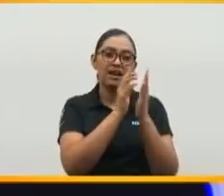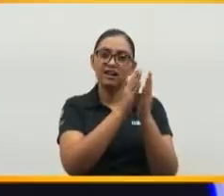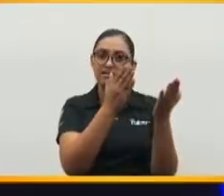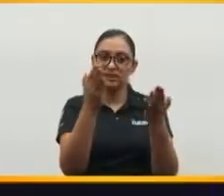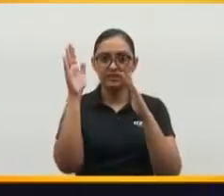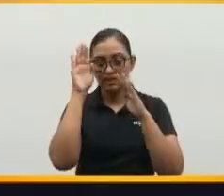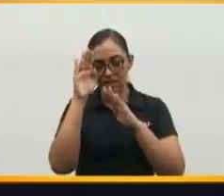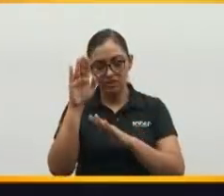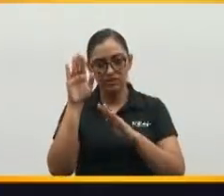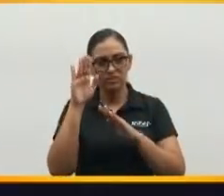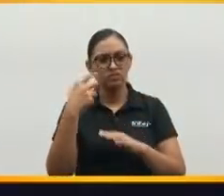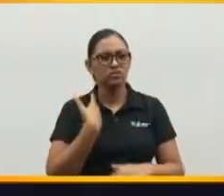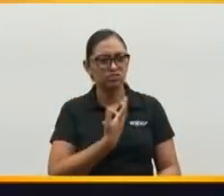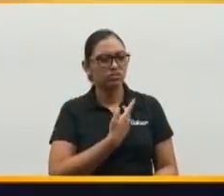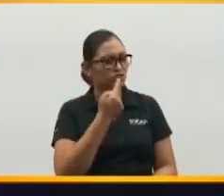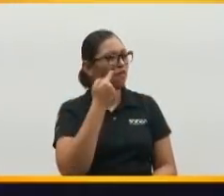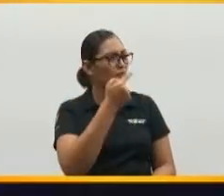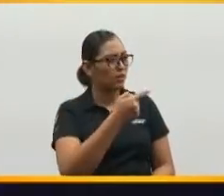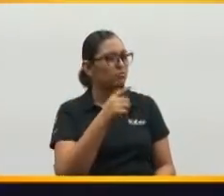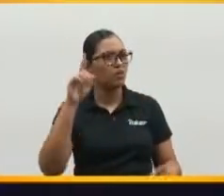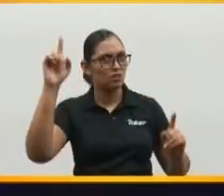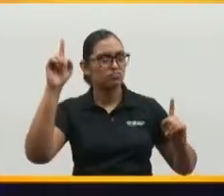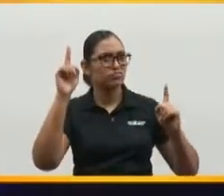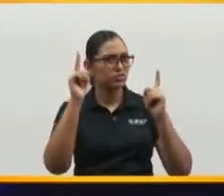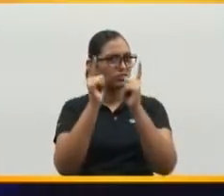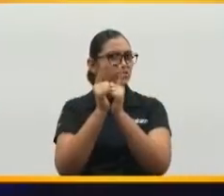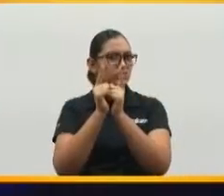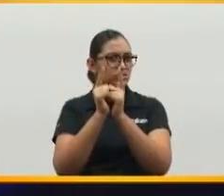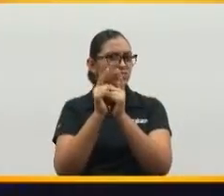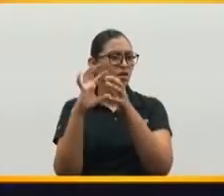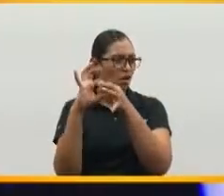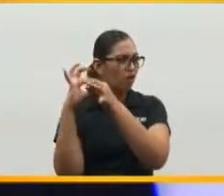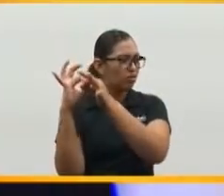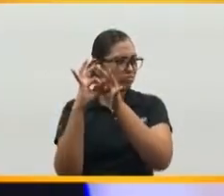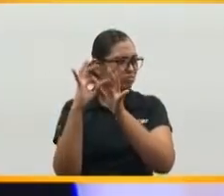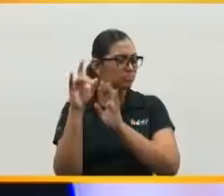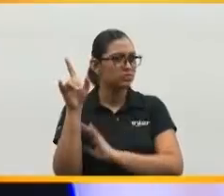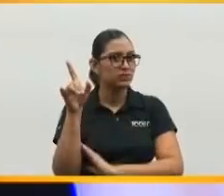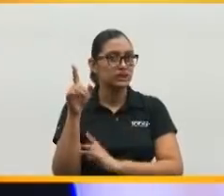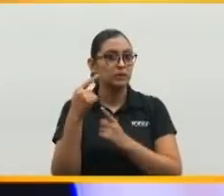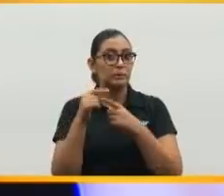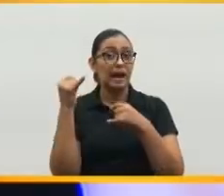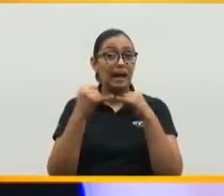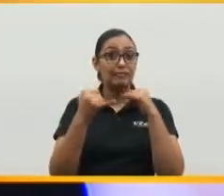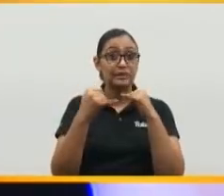Se nota cuando una persona está conectada con Dios y al terminar el sermón me dice, pastor, tengo un problema.